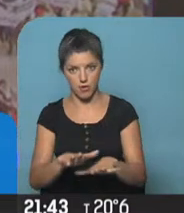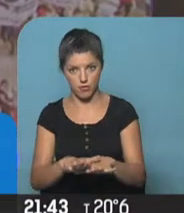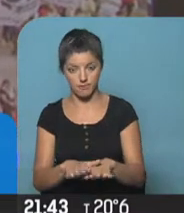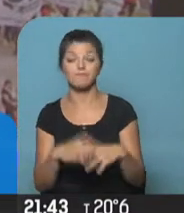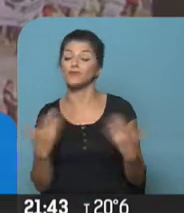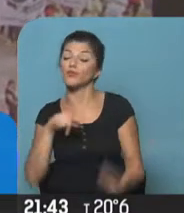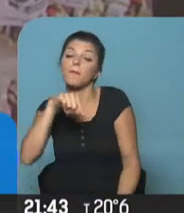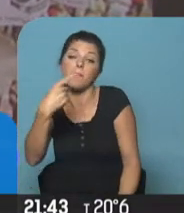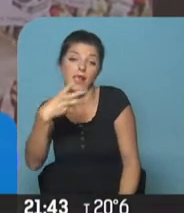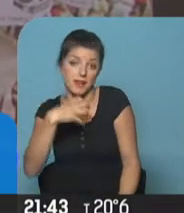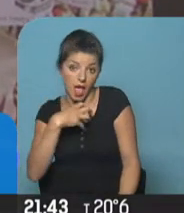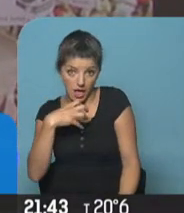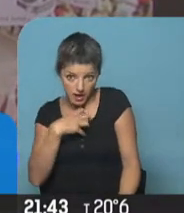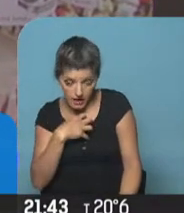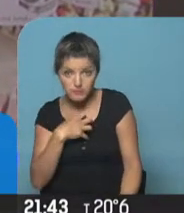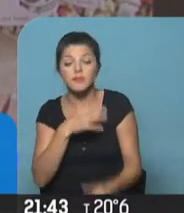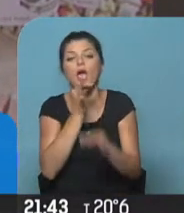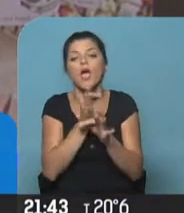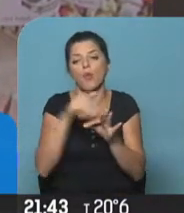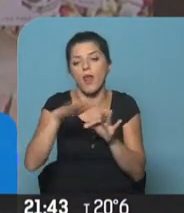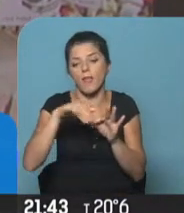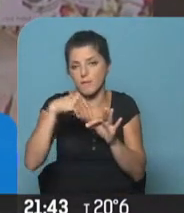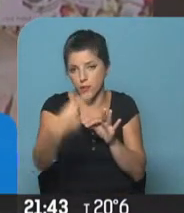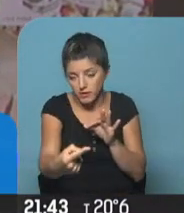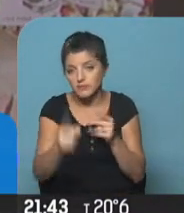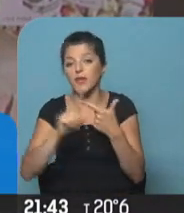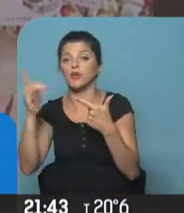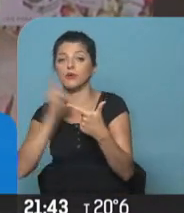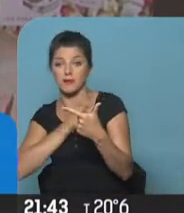habría clases en las escuelas bonaerenses y en las universidades nacionales.